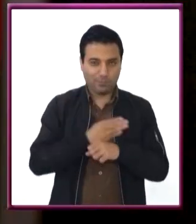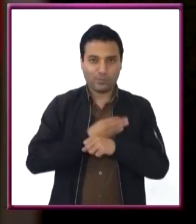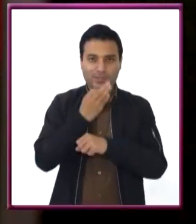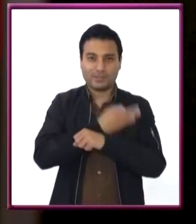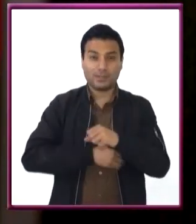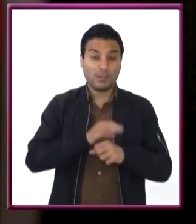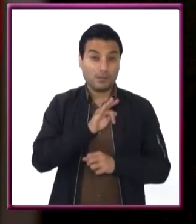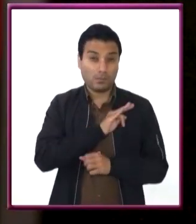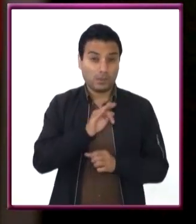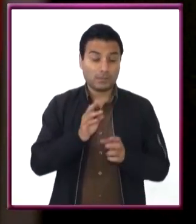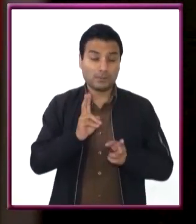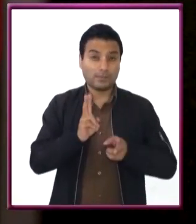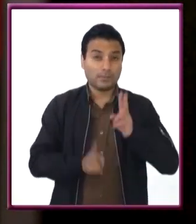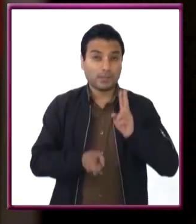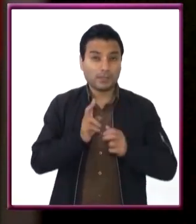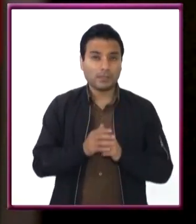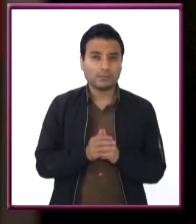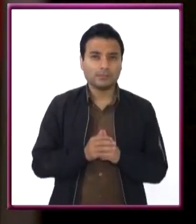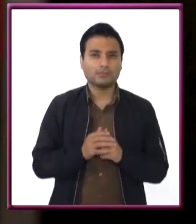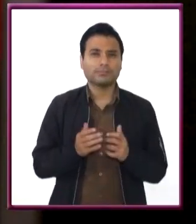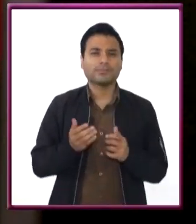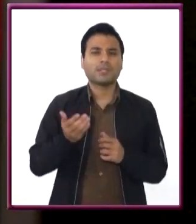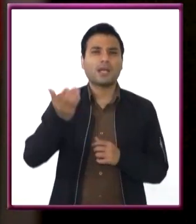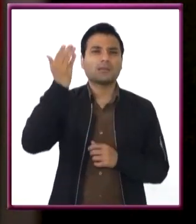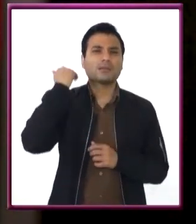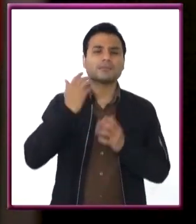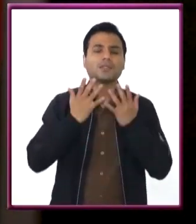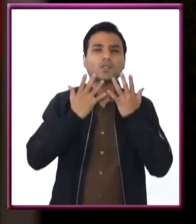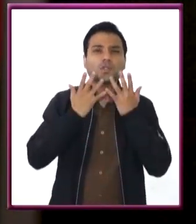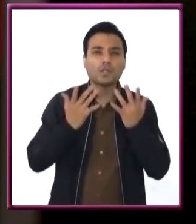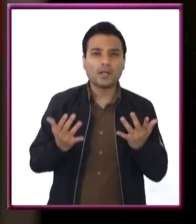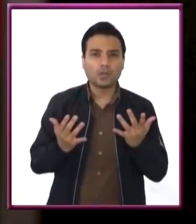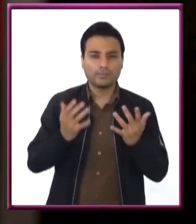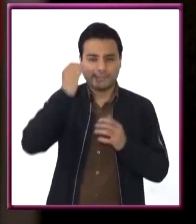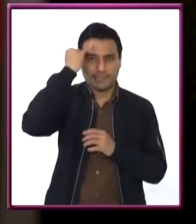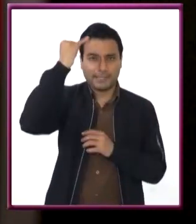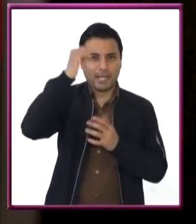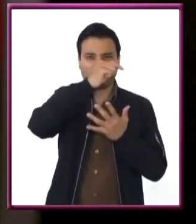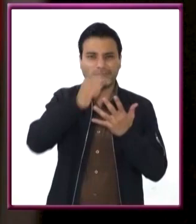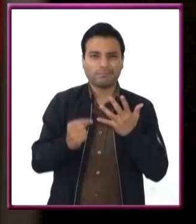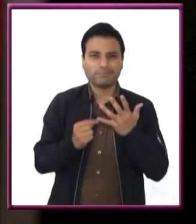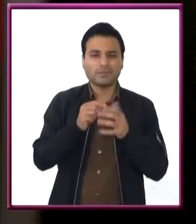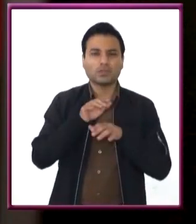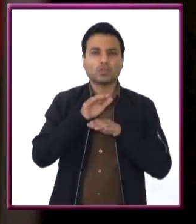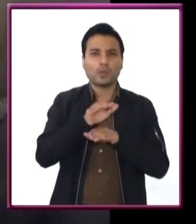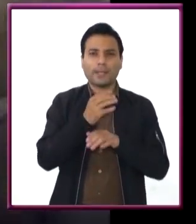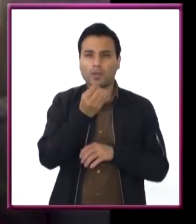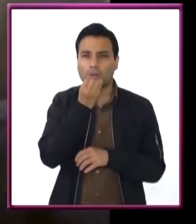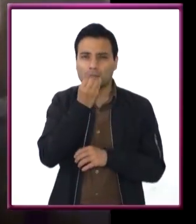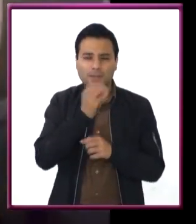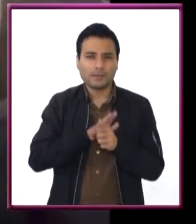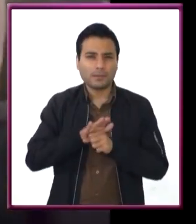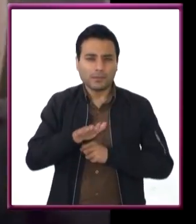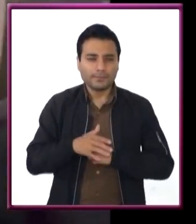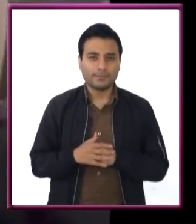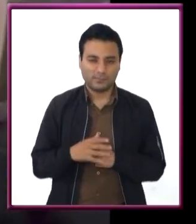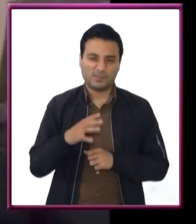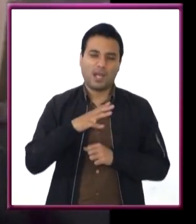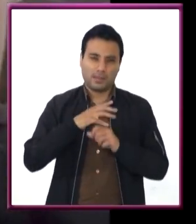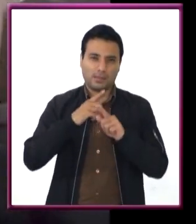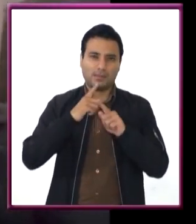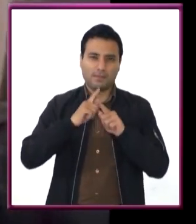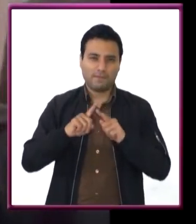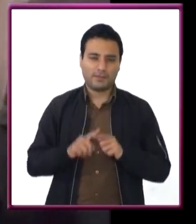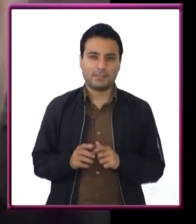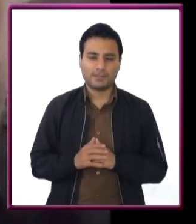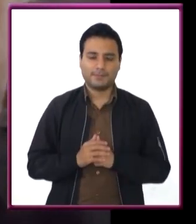tardes. Hoy nos podrías platicar cuáles fueron las aportaciones que hizo Da Vinci a la gastronomía. Pues son varias,